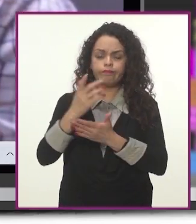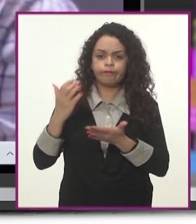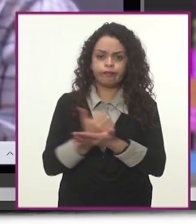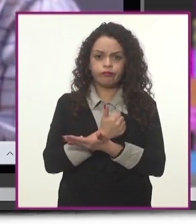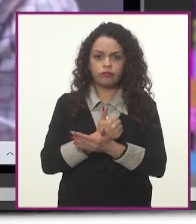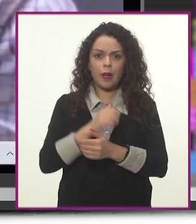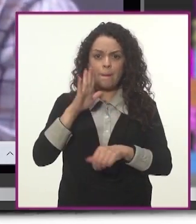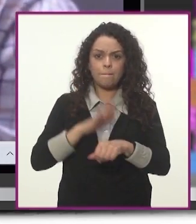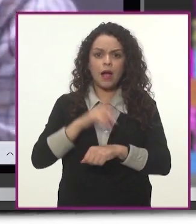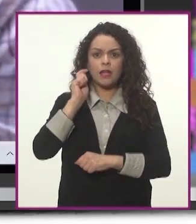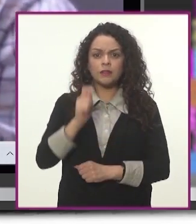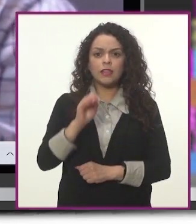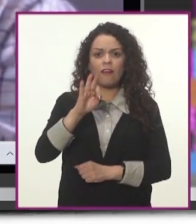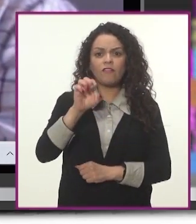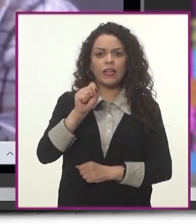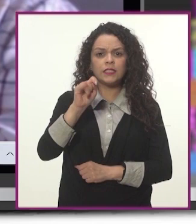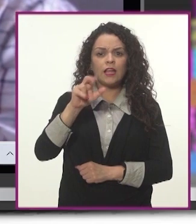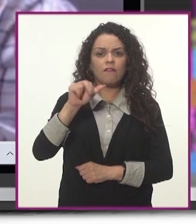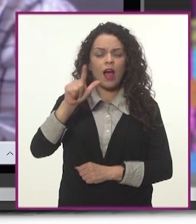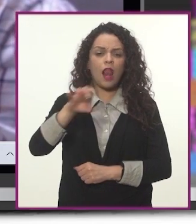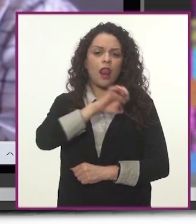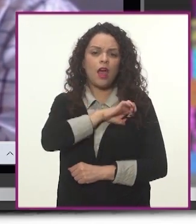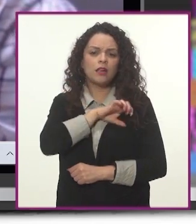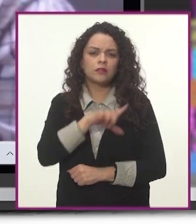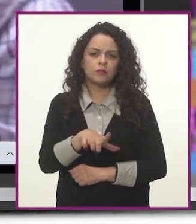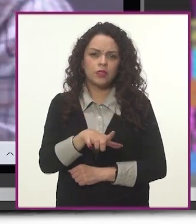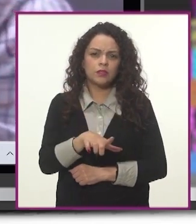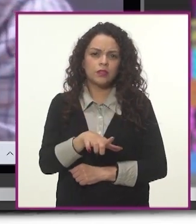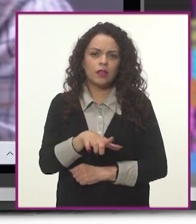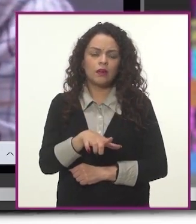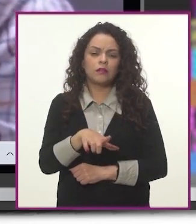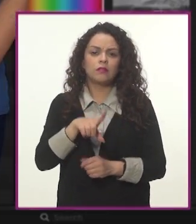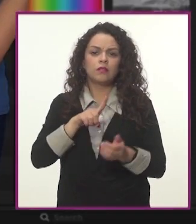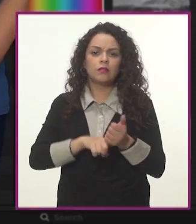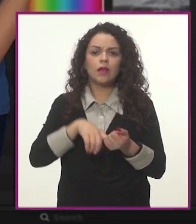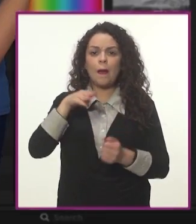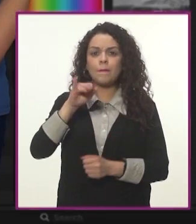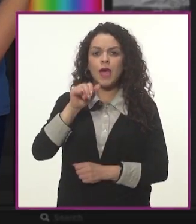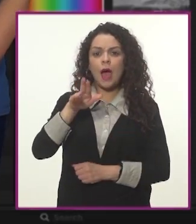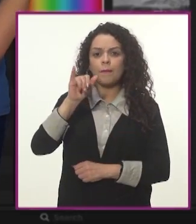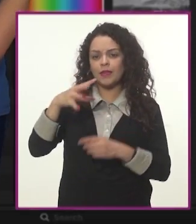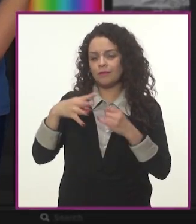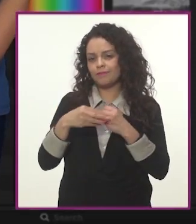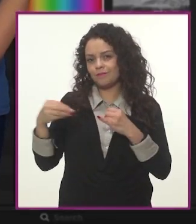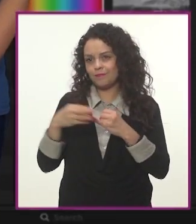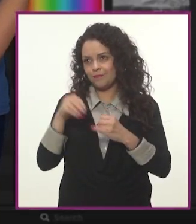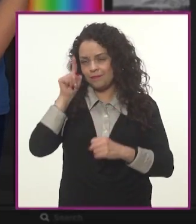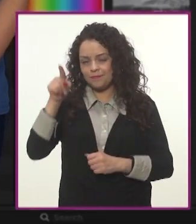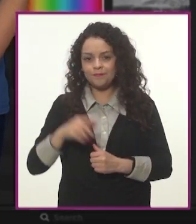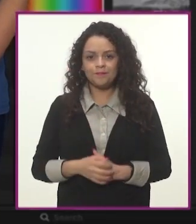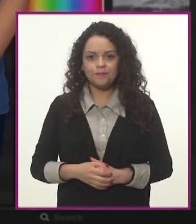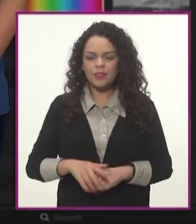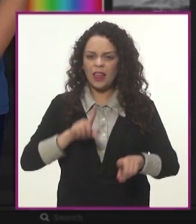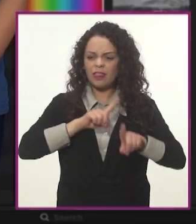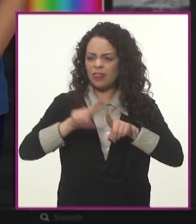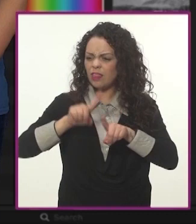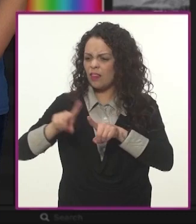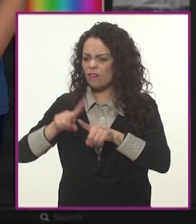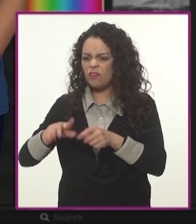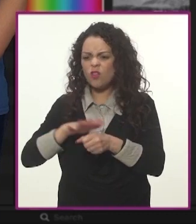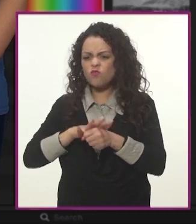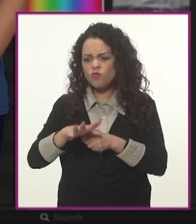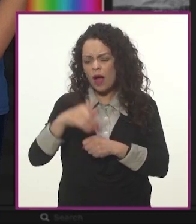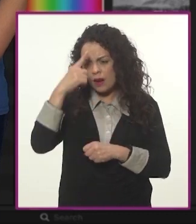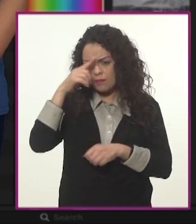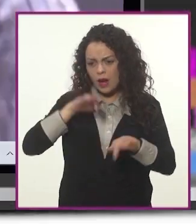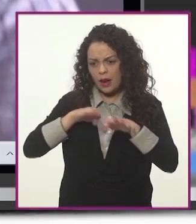todo festivales especializados. Yo, por ejemplo, gané Mejor Edición en el Festival de Miami. ¿Cuáles son las principales diferencias al trabajar como editor en